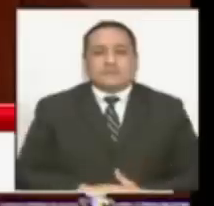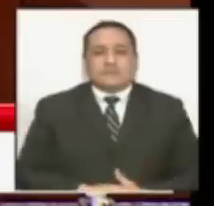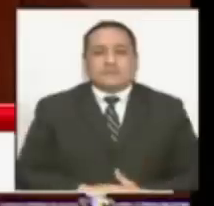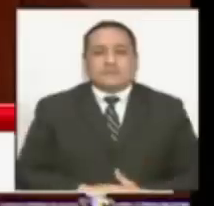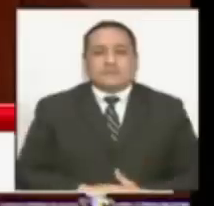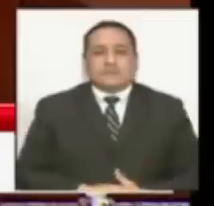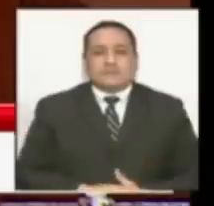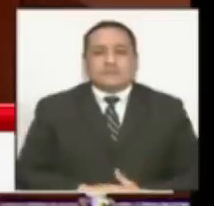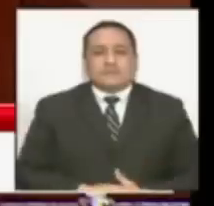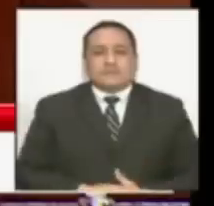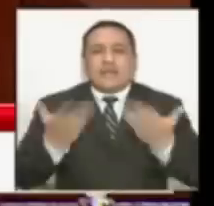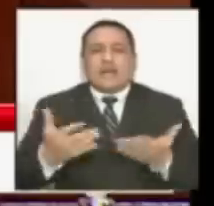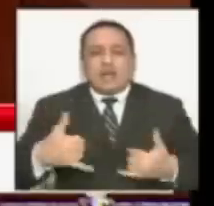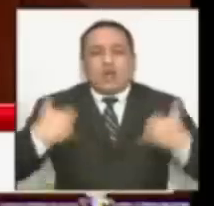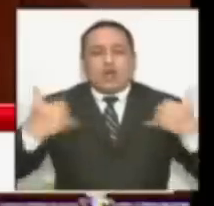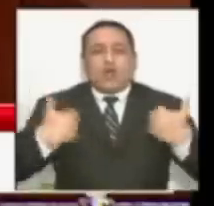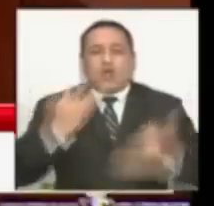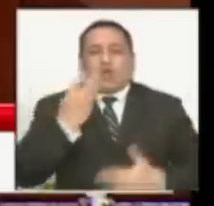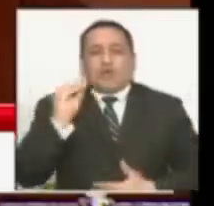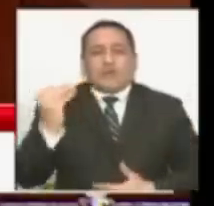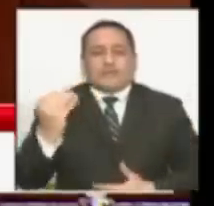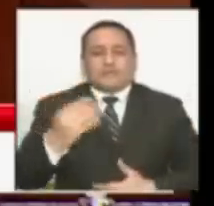le pertenece a la juventud.